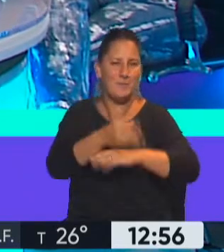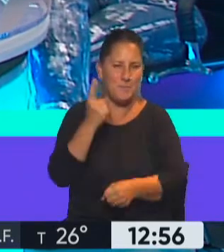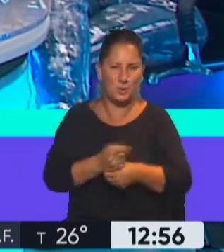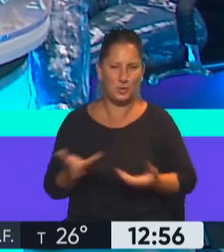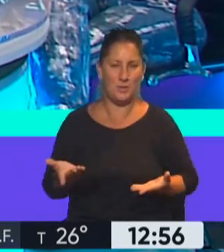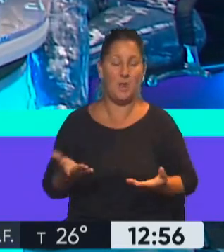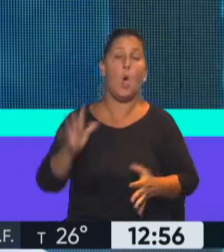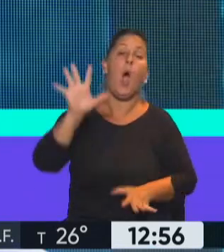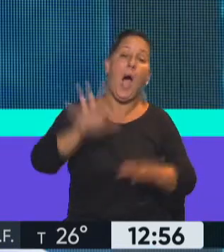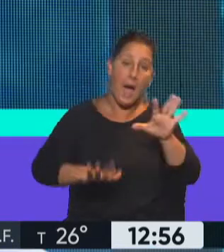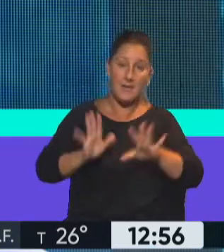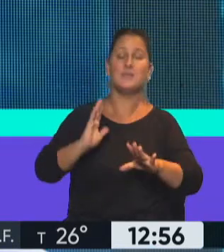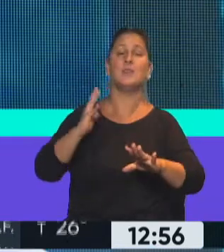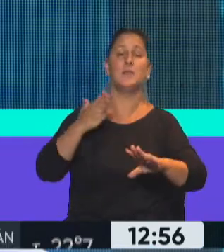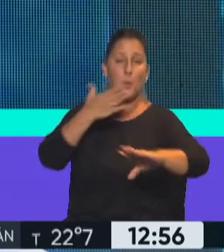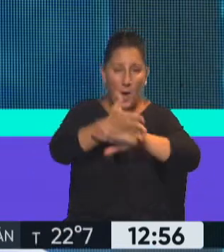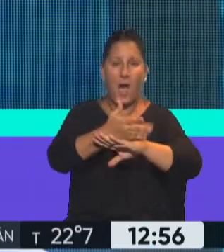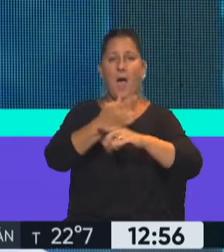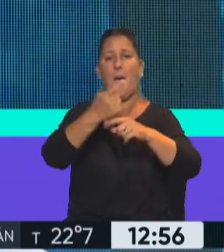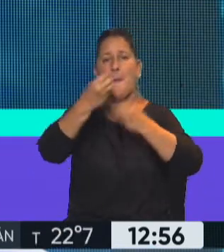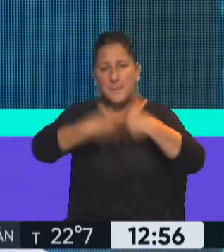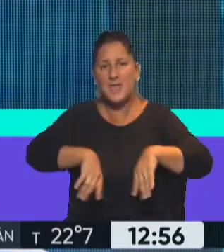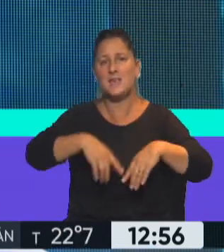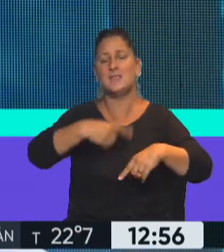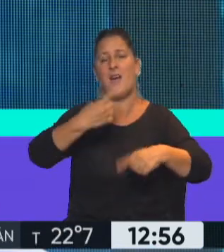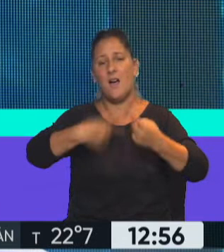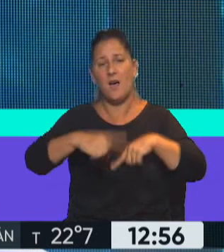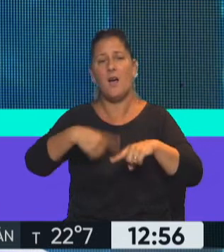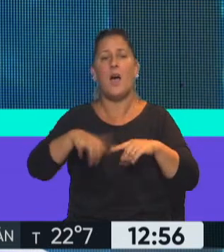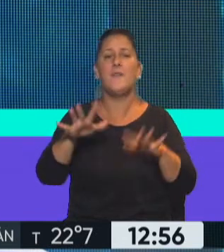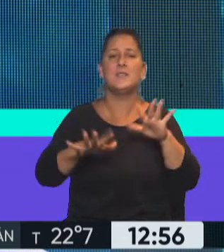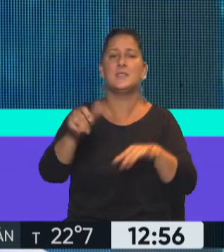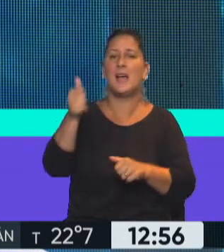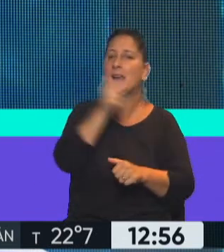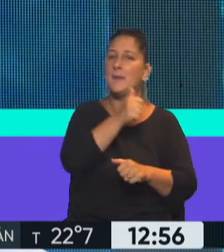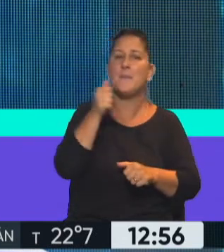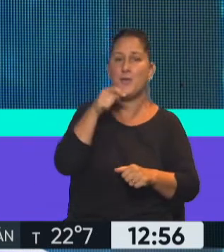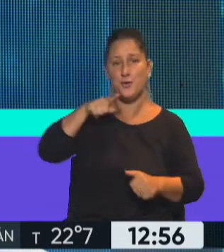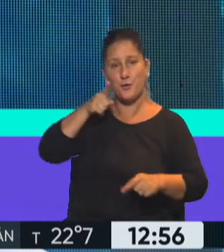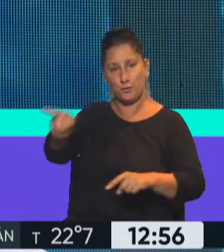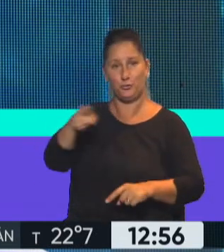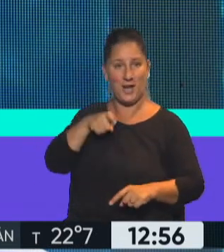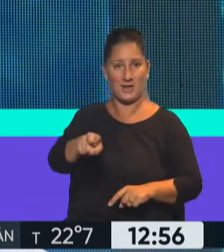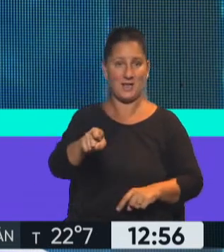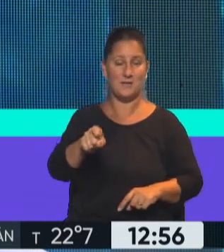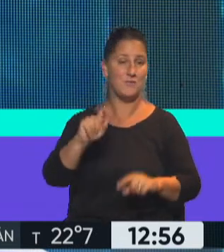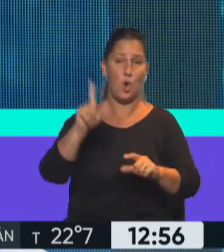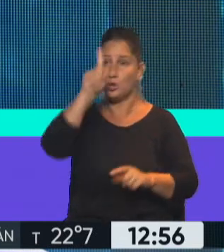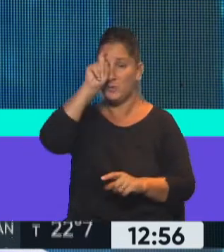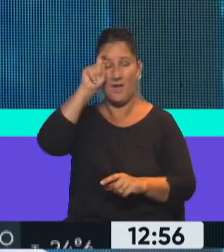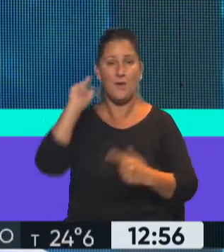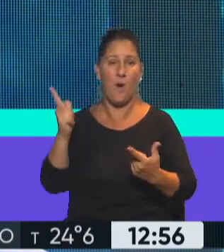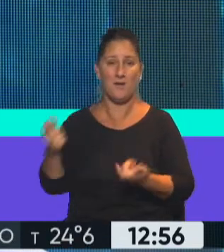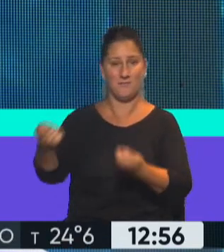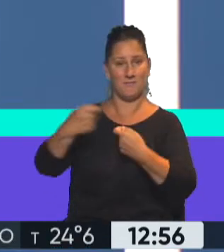cuando accede también pasa que no hay medicamentos oncológicos en el hospital para que ella pueda si